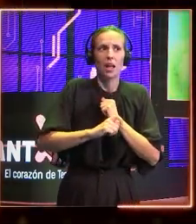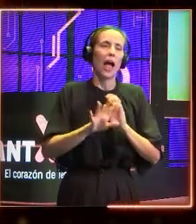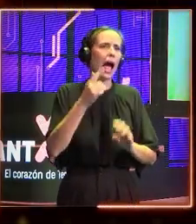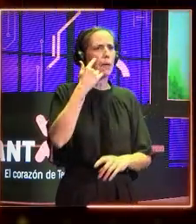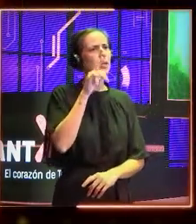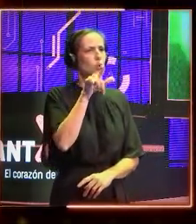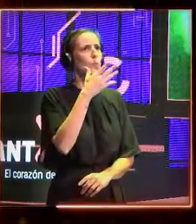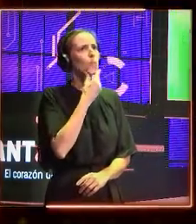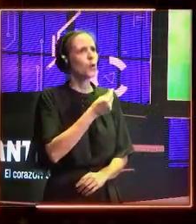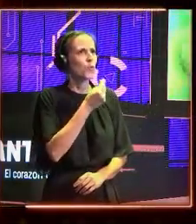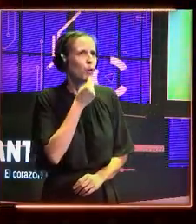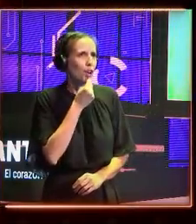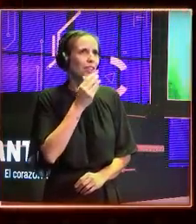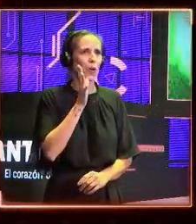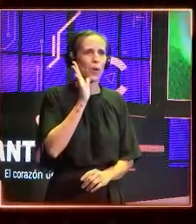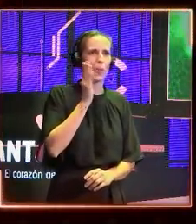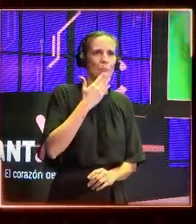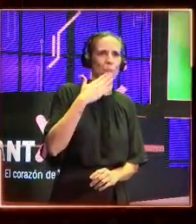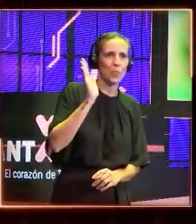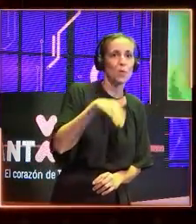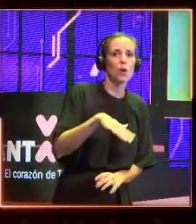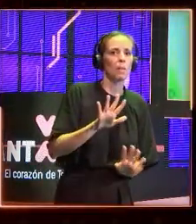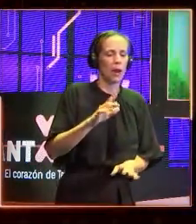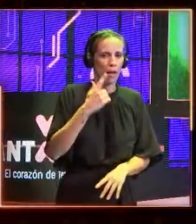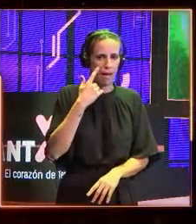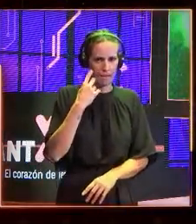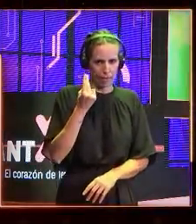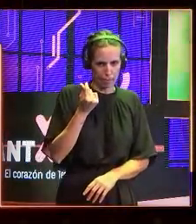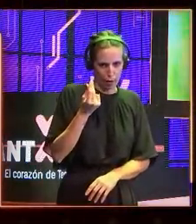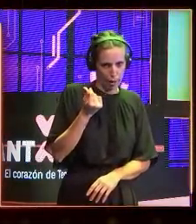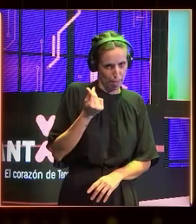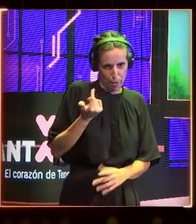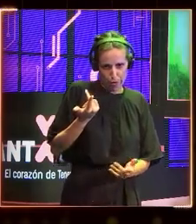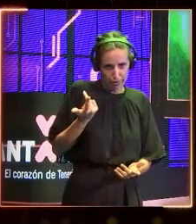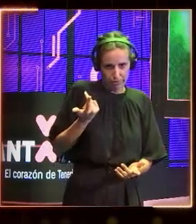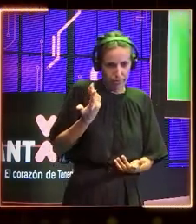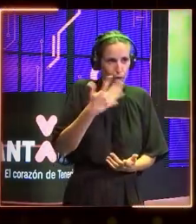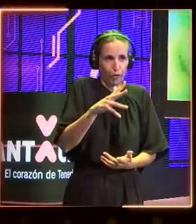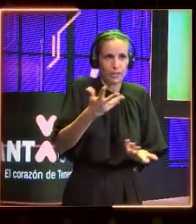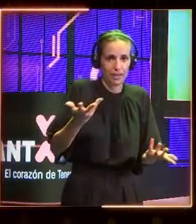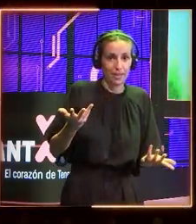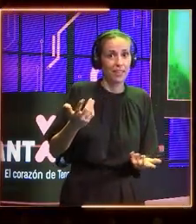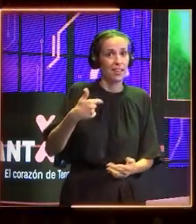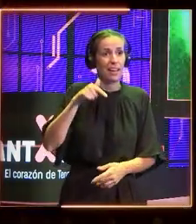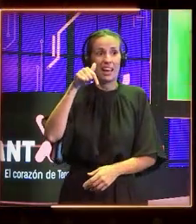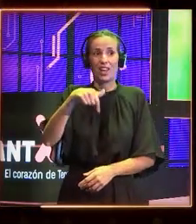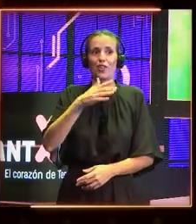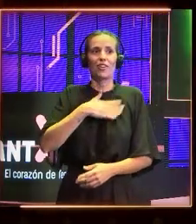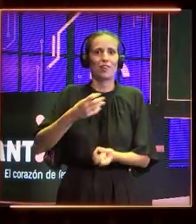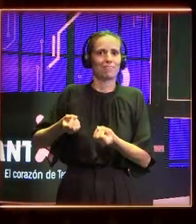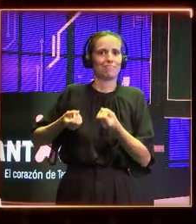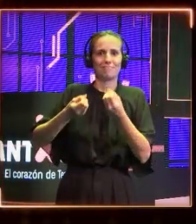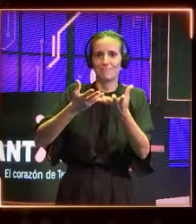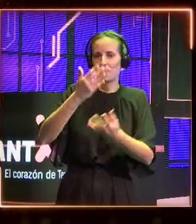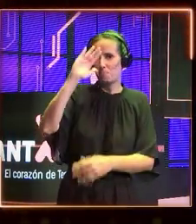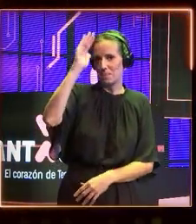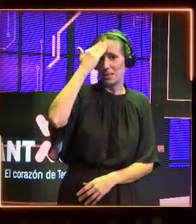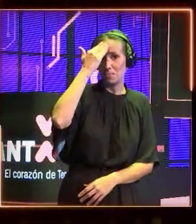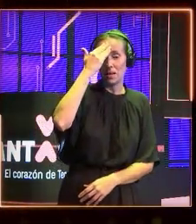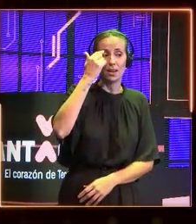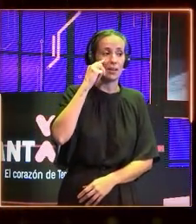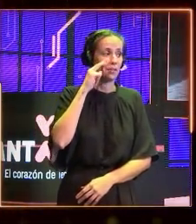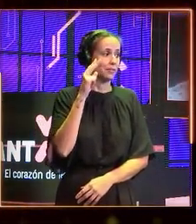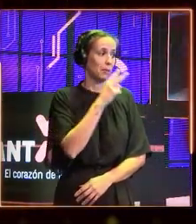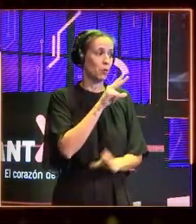No pero son muy demoni No aquí dónde está la pasta y y demás pues creo que este es el mensaje principal que quiero traeros y si vemos este